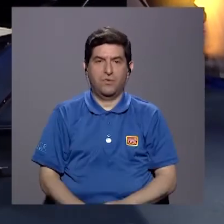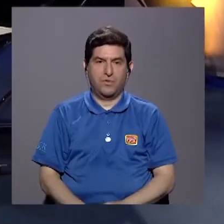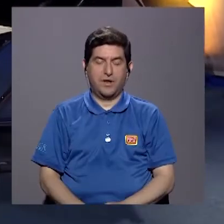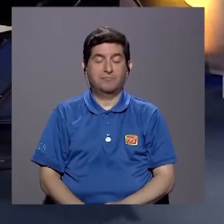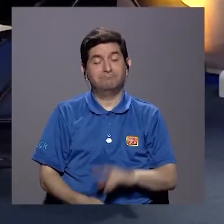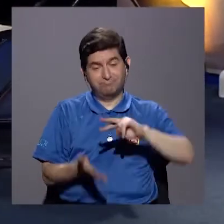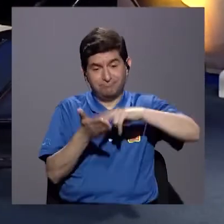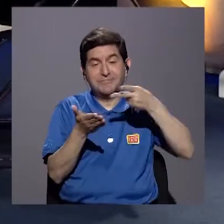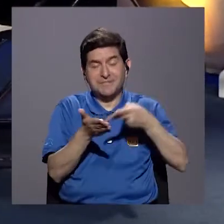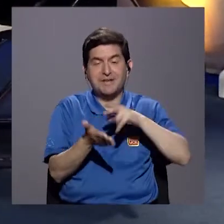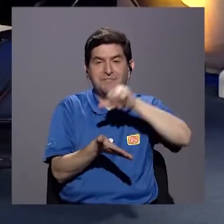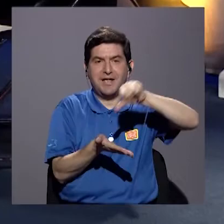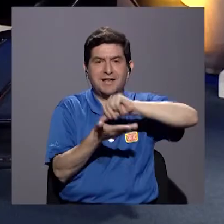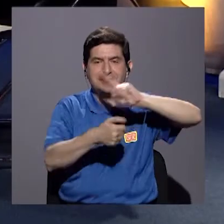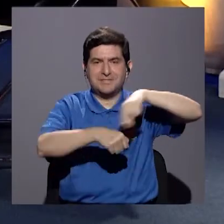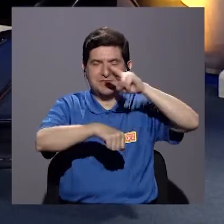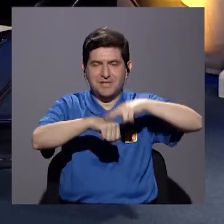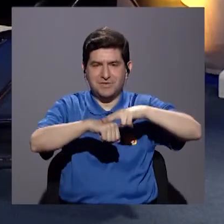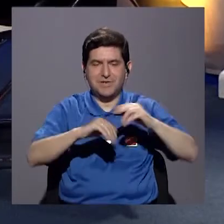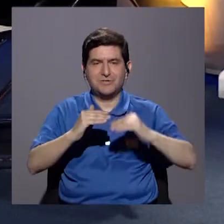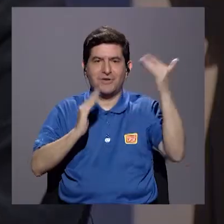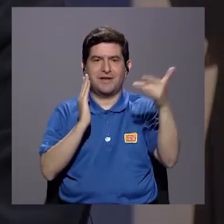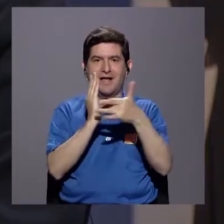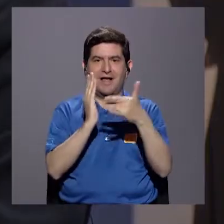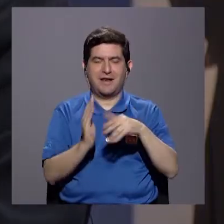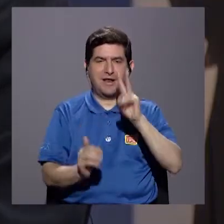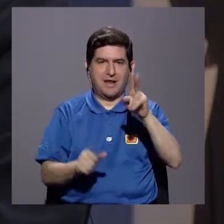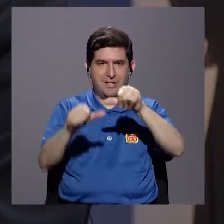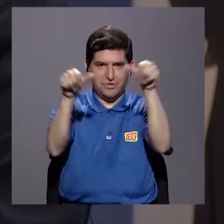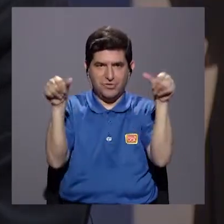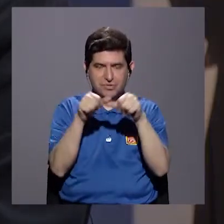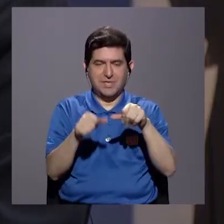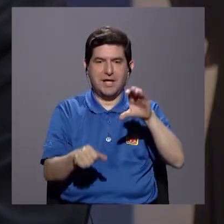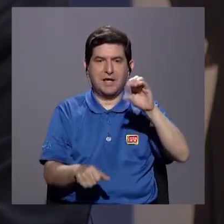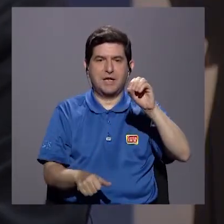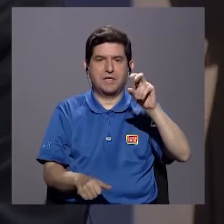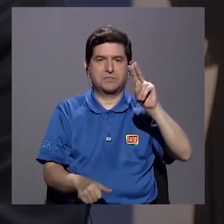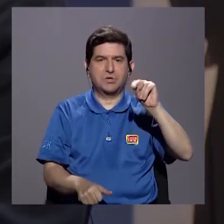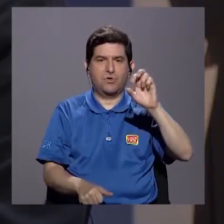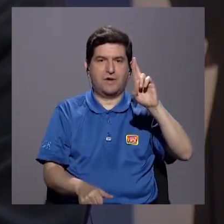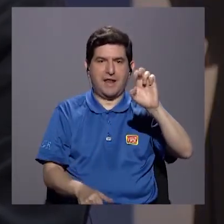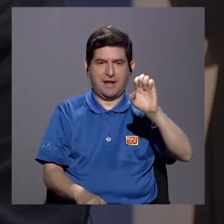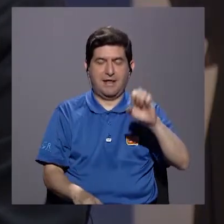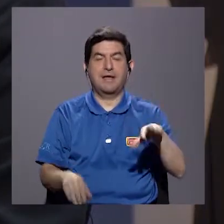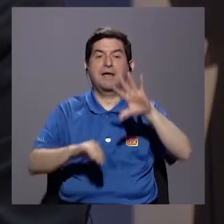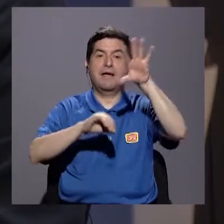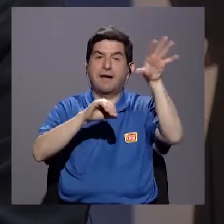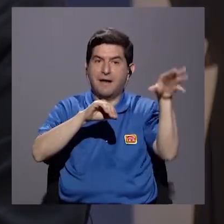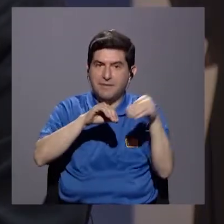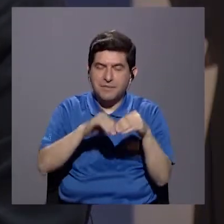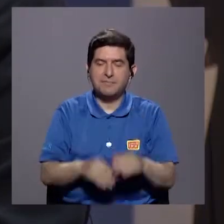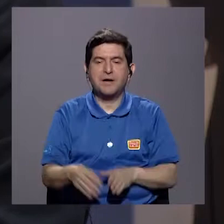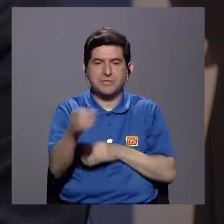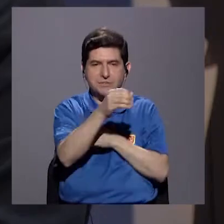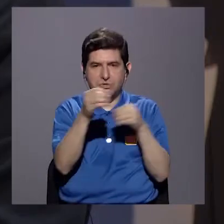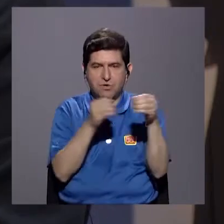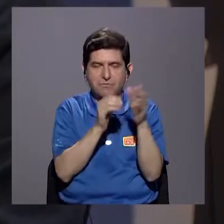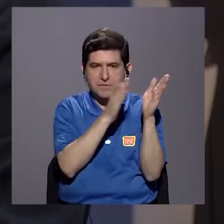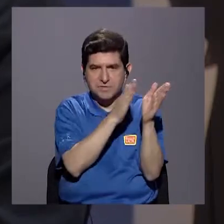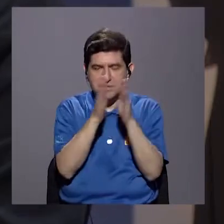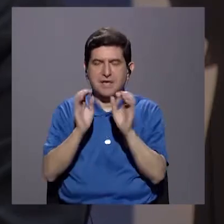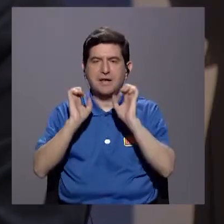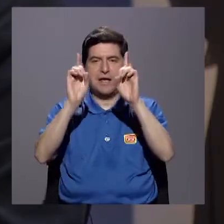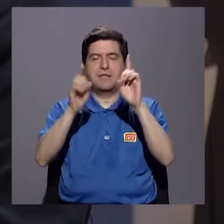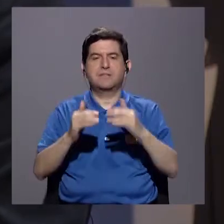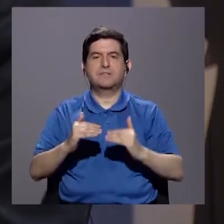Senat. Son como las dos vertientes desde CONARE, ¿verdad? Aparte de lo que hace la Oficina de Planificación de la Educación